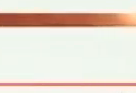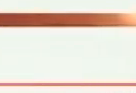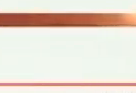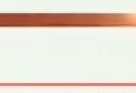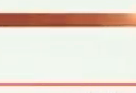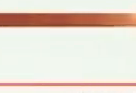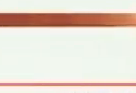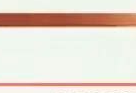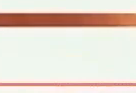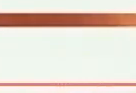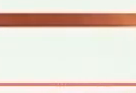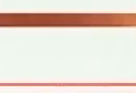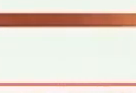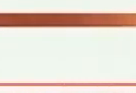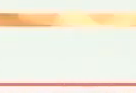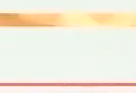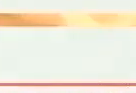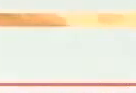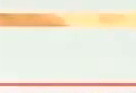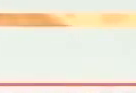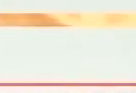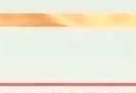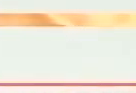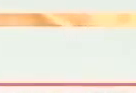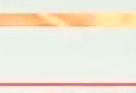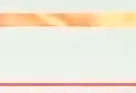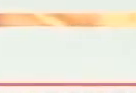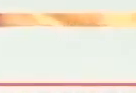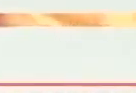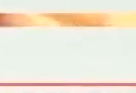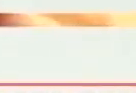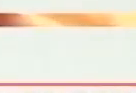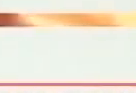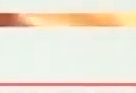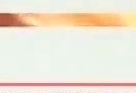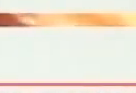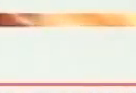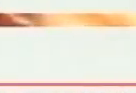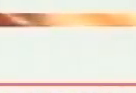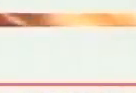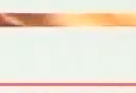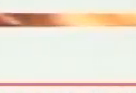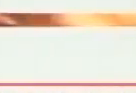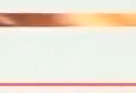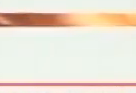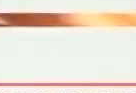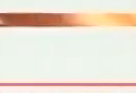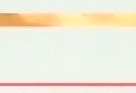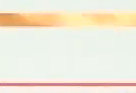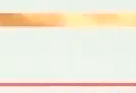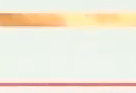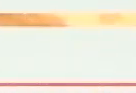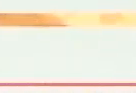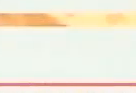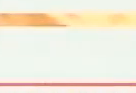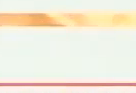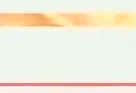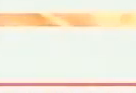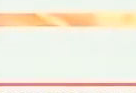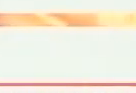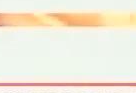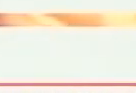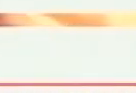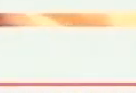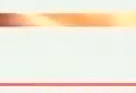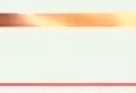dinamismo al Estado venezolano, para que no se trastoque el funcionamiento normal y armónico del